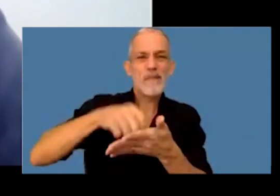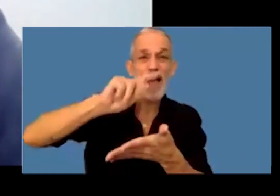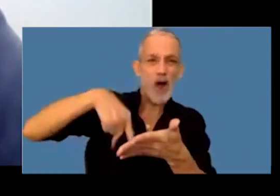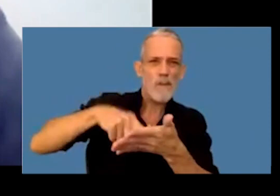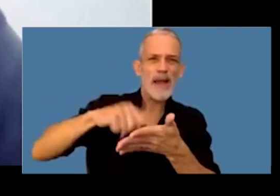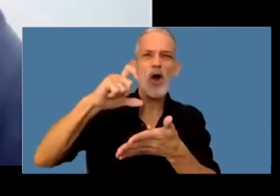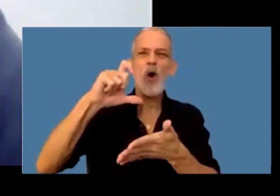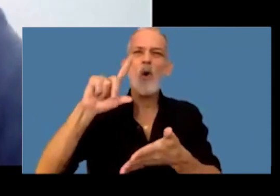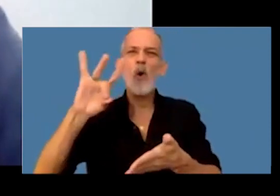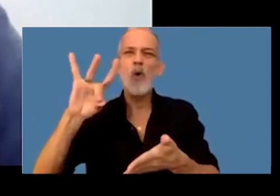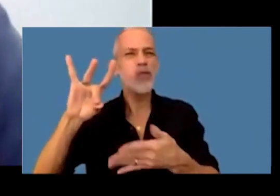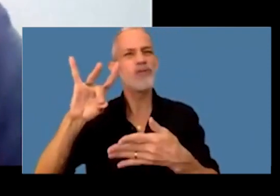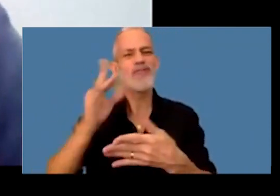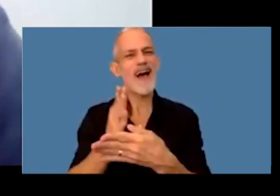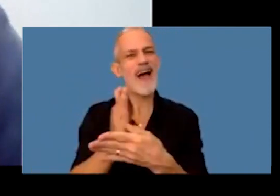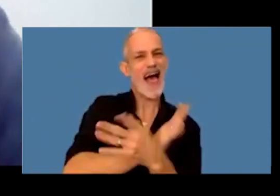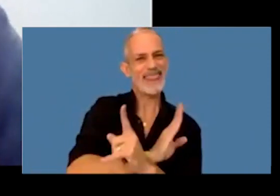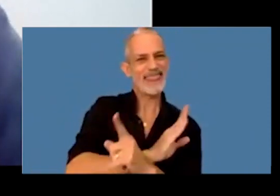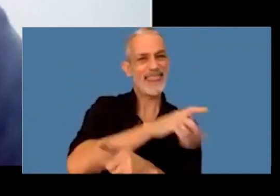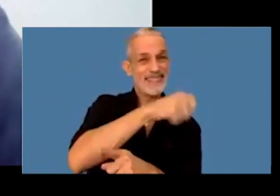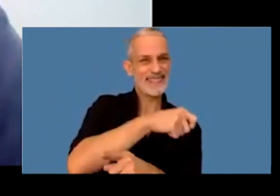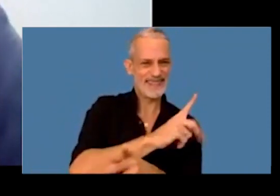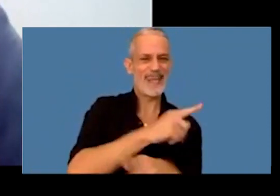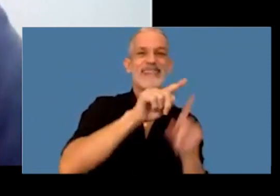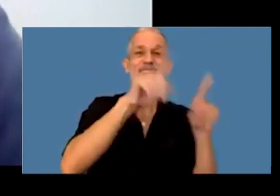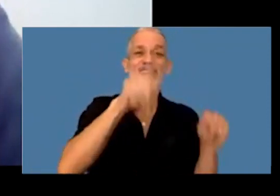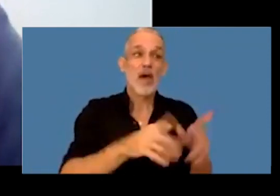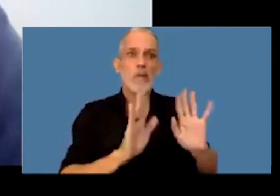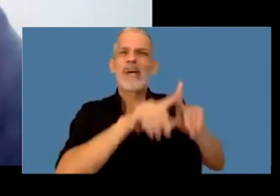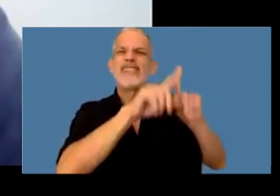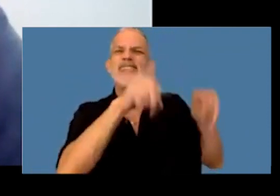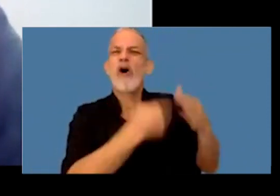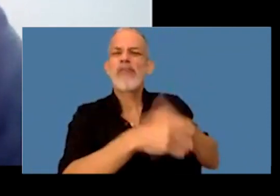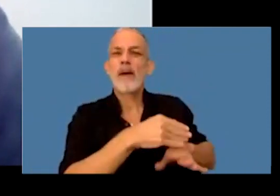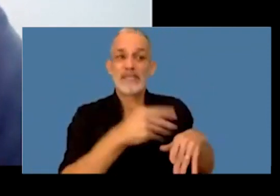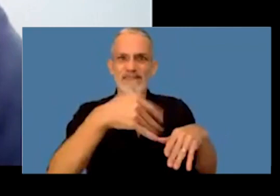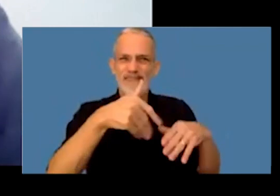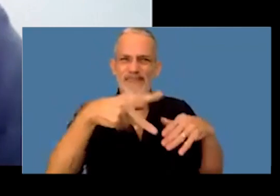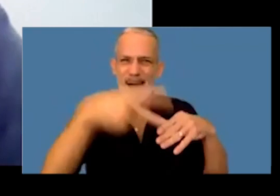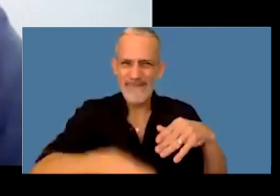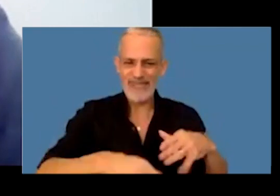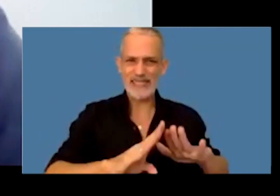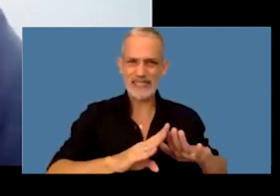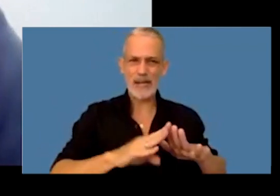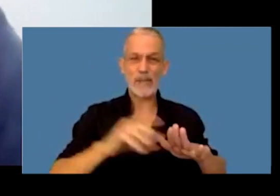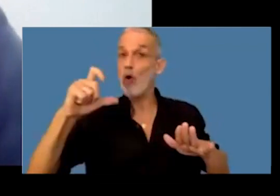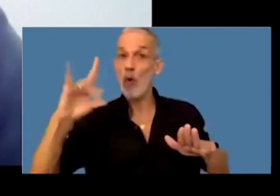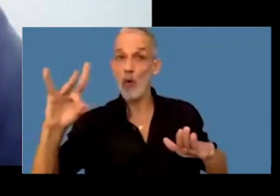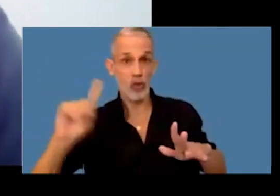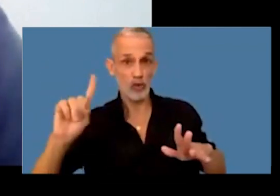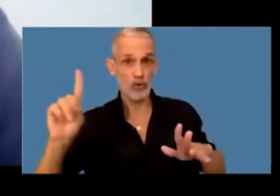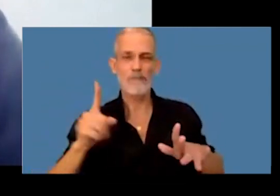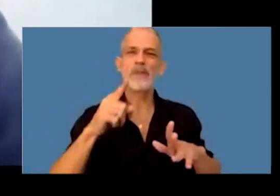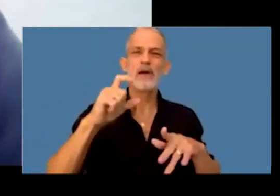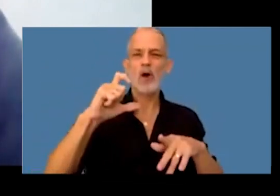de Discapacidad, el CUT, que quedaron todavía, que se están por vencer en poco tiempo, que son lo que nosotros